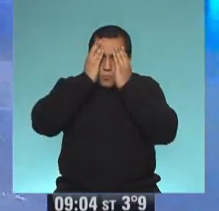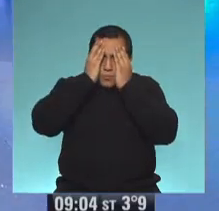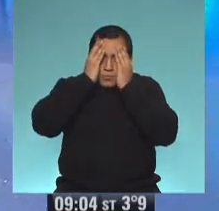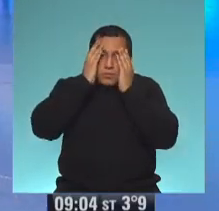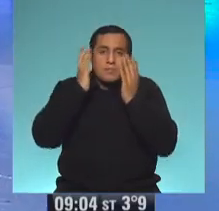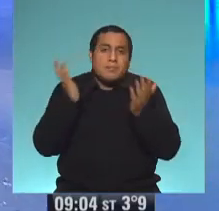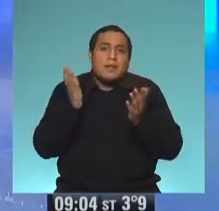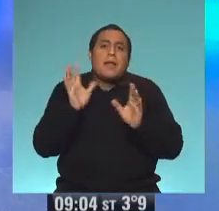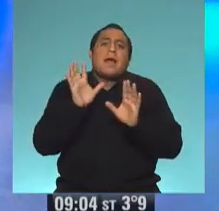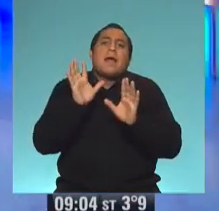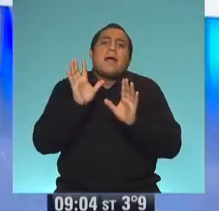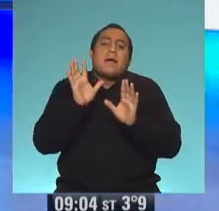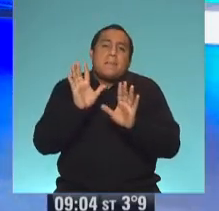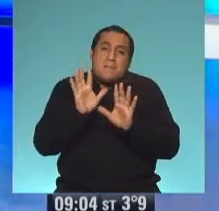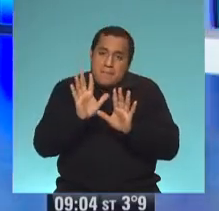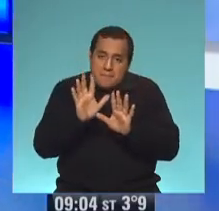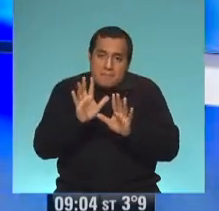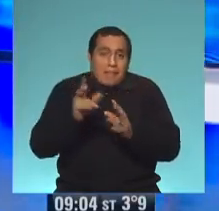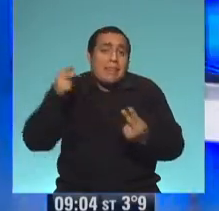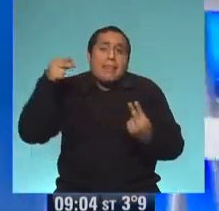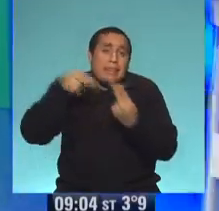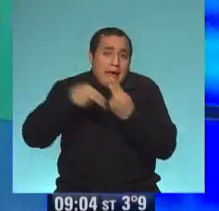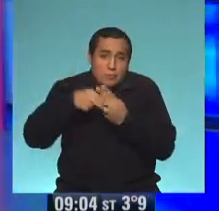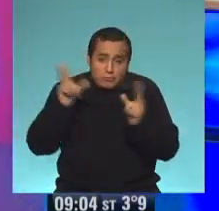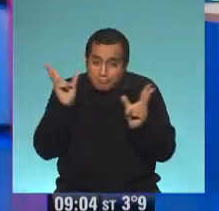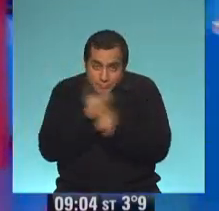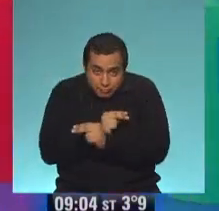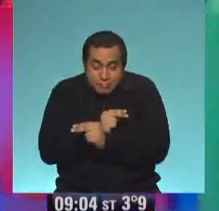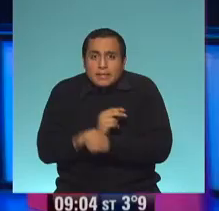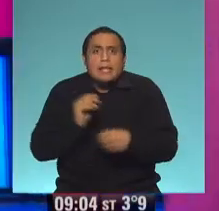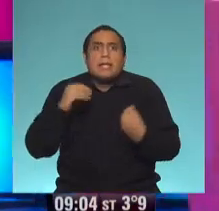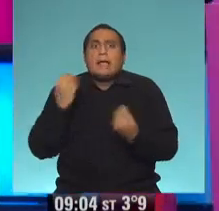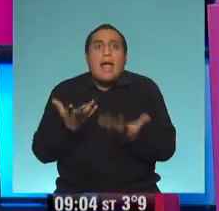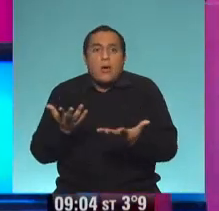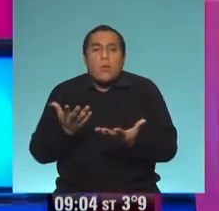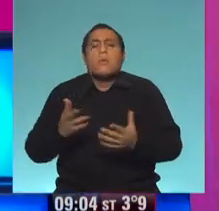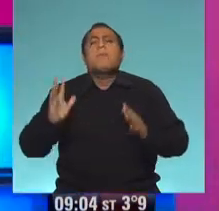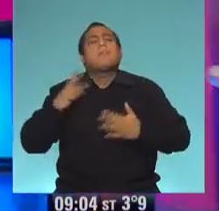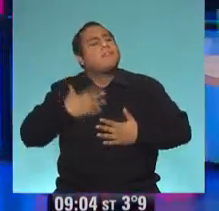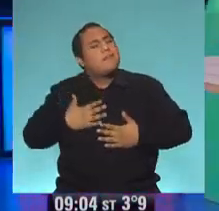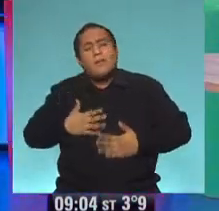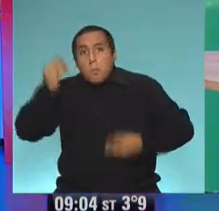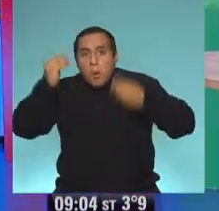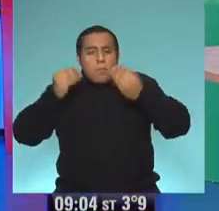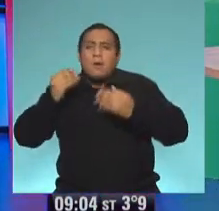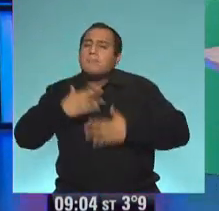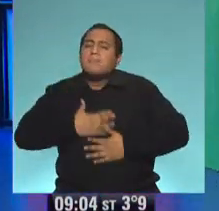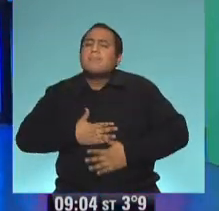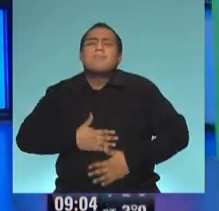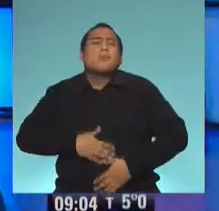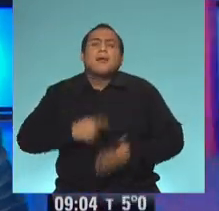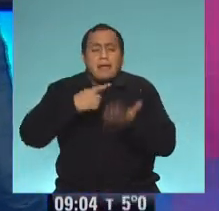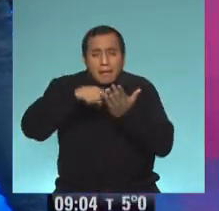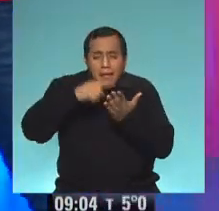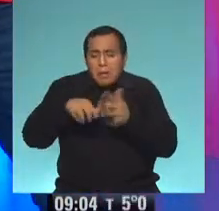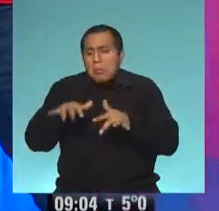que el amor que te tengo quiero que dure y te quedaste sin datos. ¿Qué haces? No te preocupes, porque es de navegación completamente